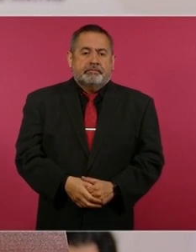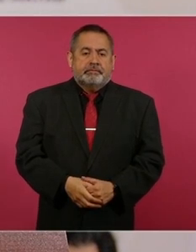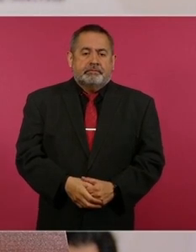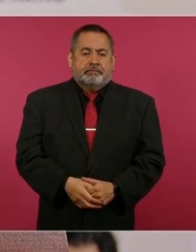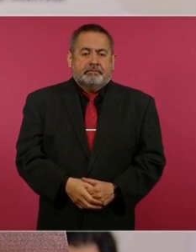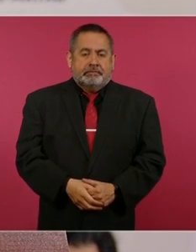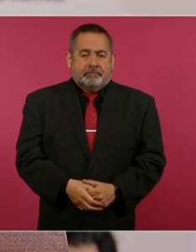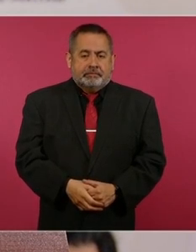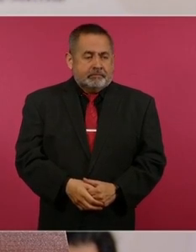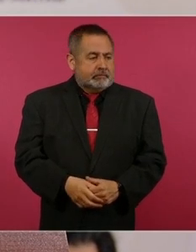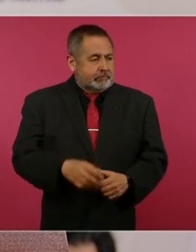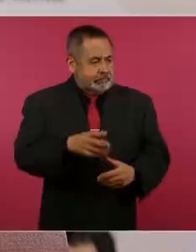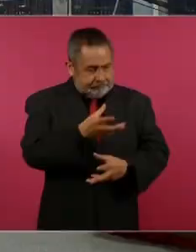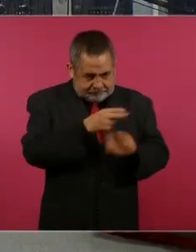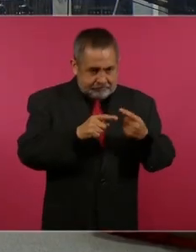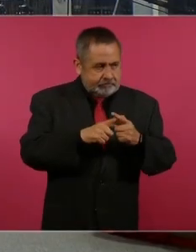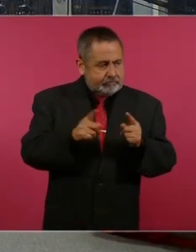¿Por qué no se rescató al pueblo?